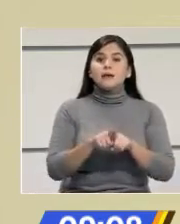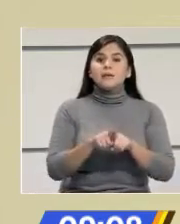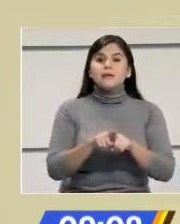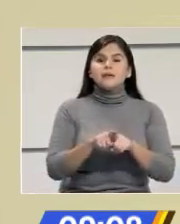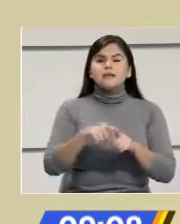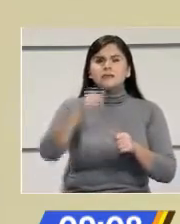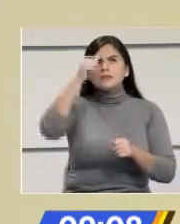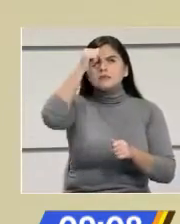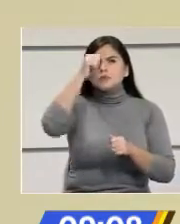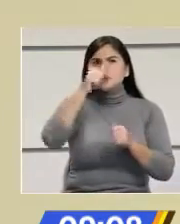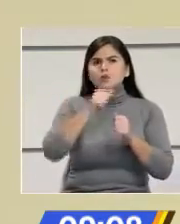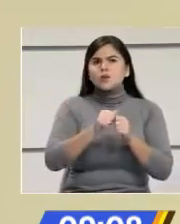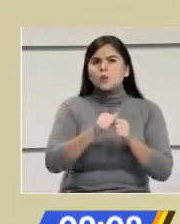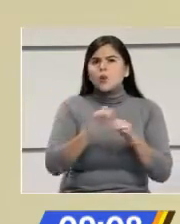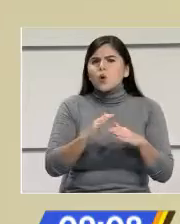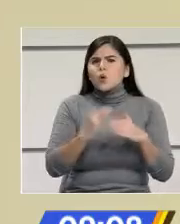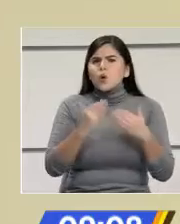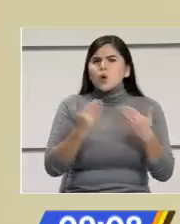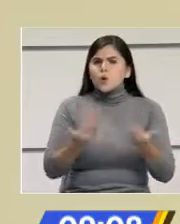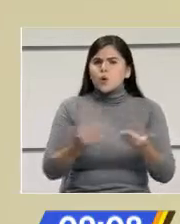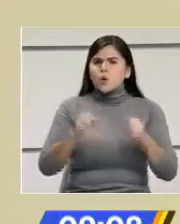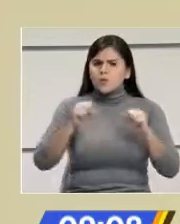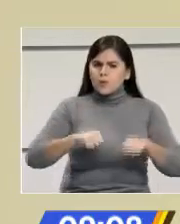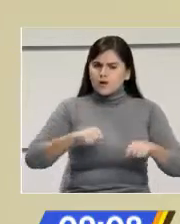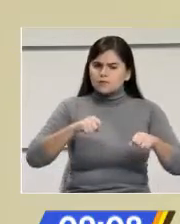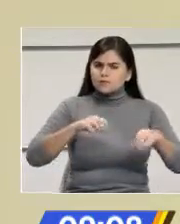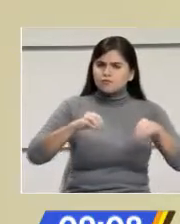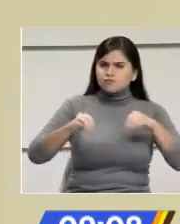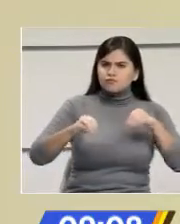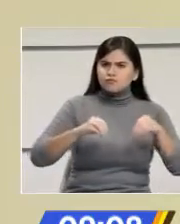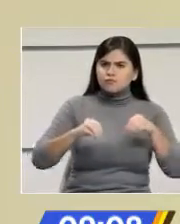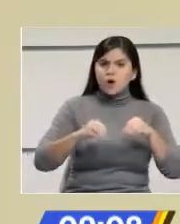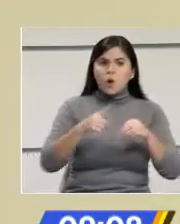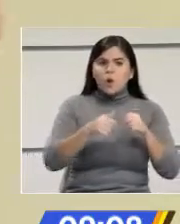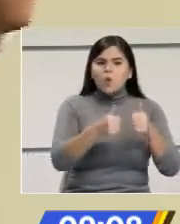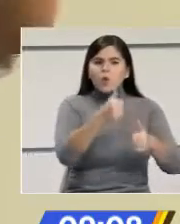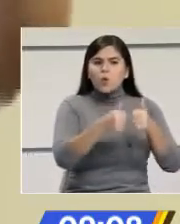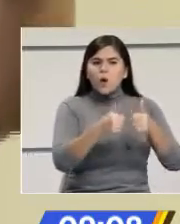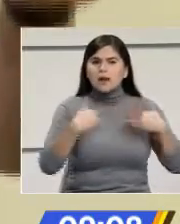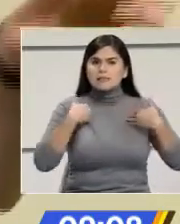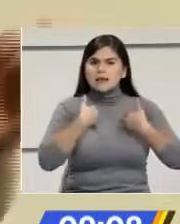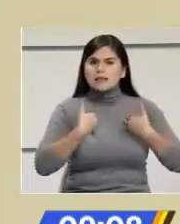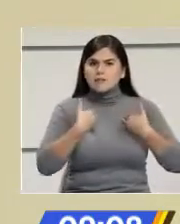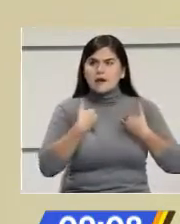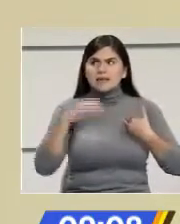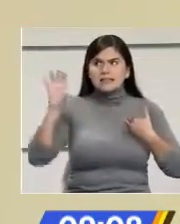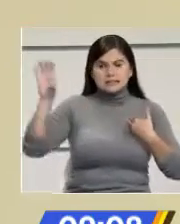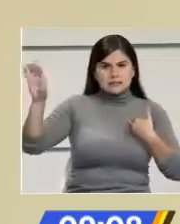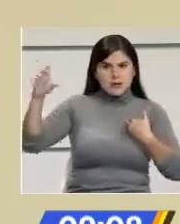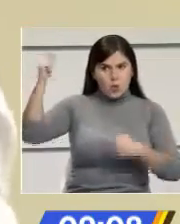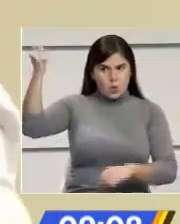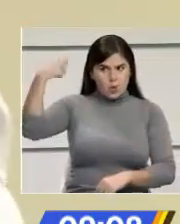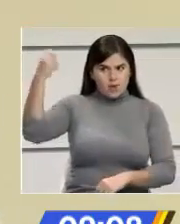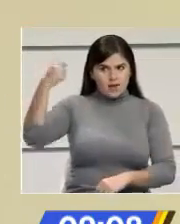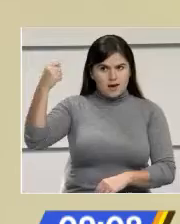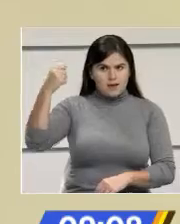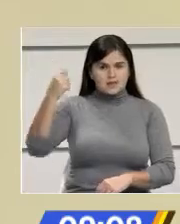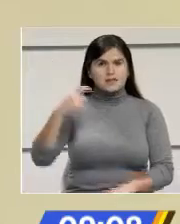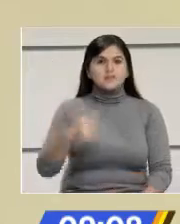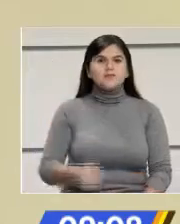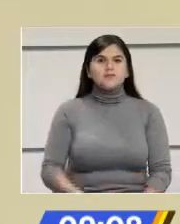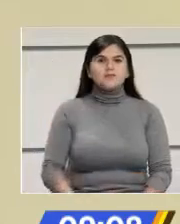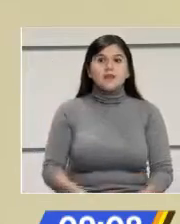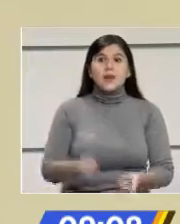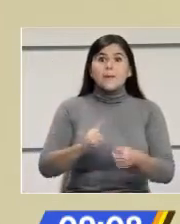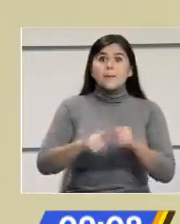un recordatorio de cómo se mueven, o de cuántos animales, o de cuáles animales hay en la zona de Guanacaste, que nos va a decir la profe, pero eso